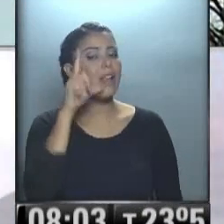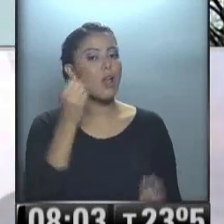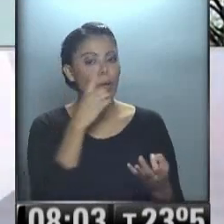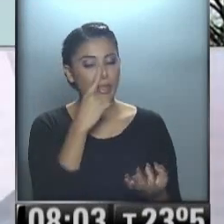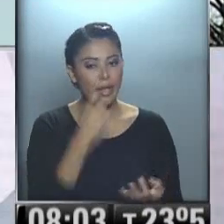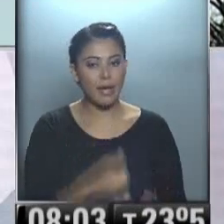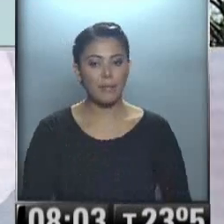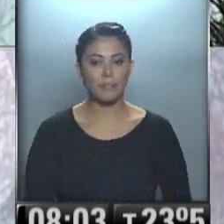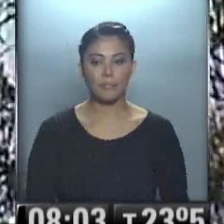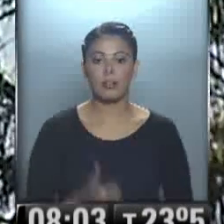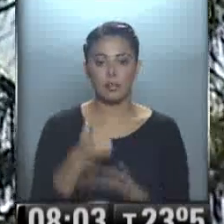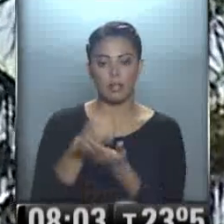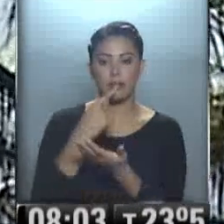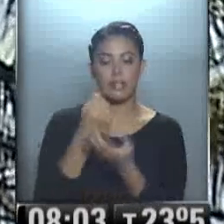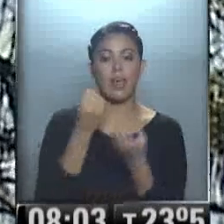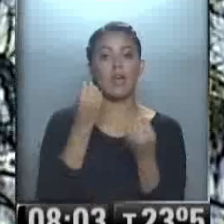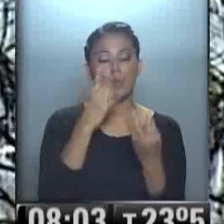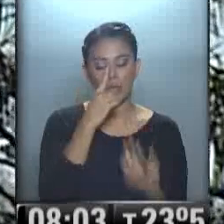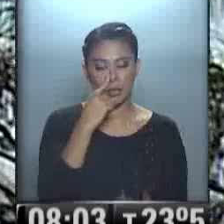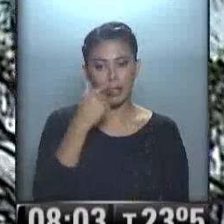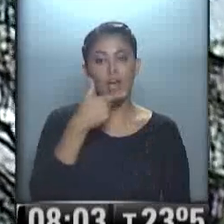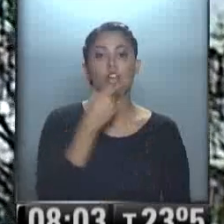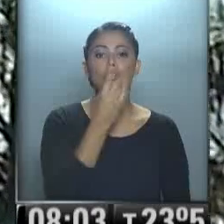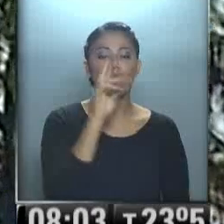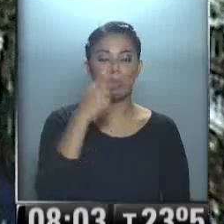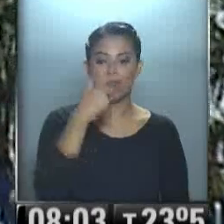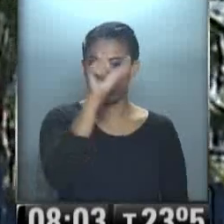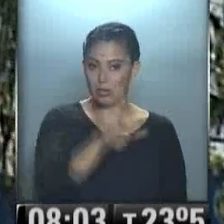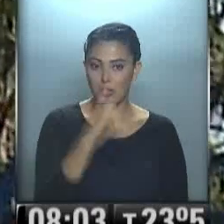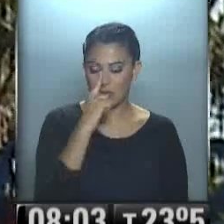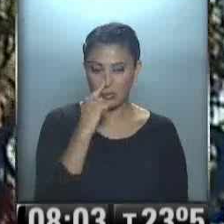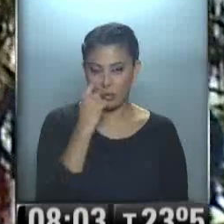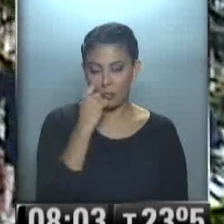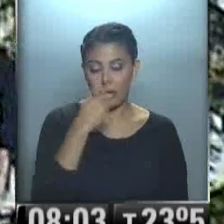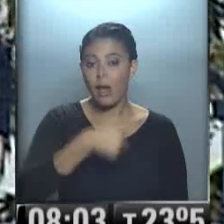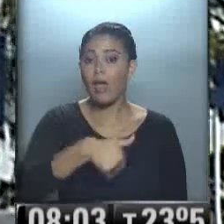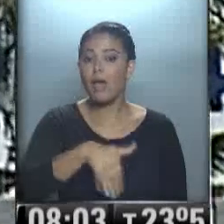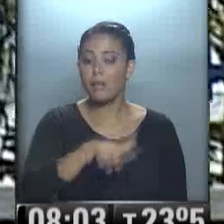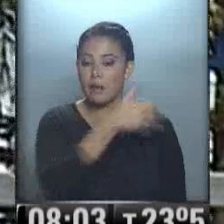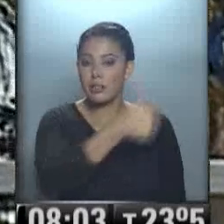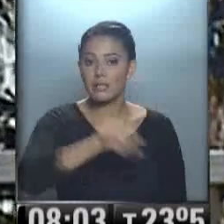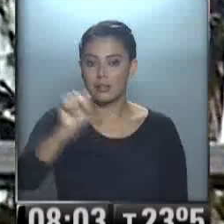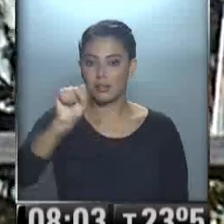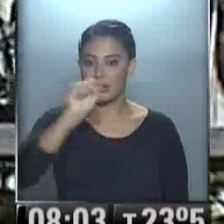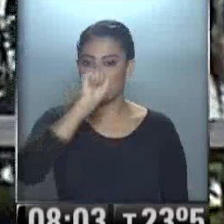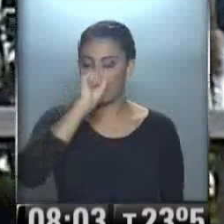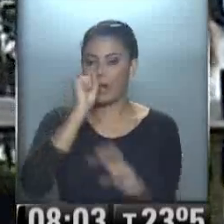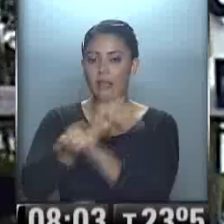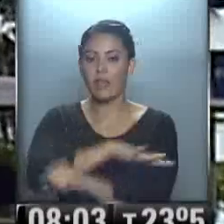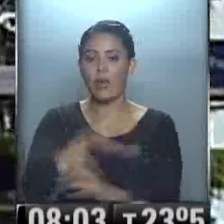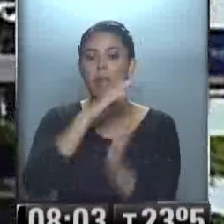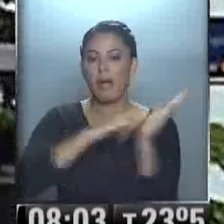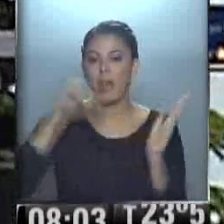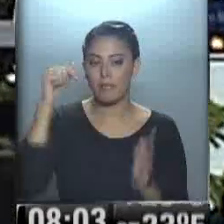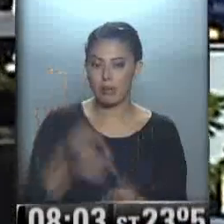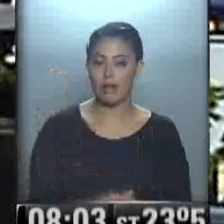días Buenos días Juan Ignacio zis está a punto de ser trasladado hacia valla Blanca desde